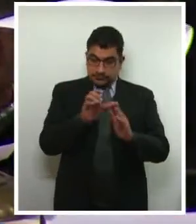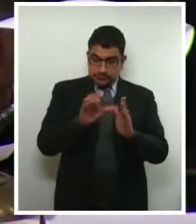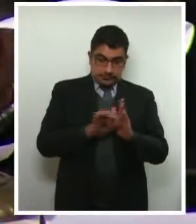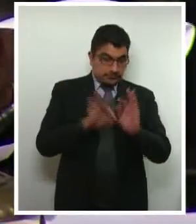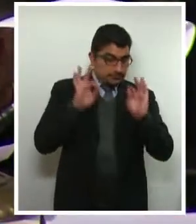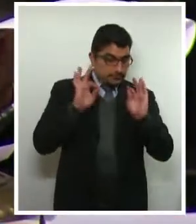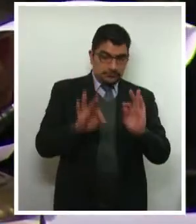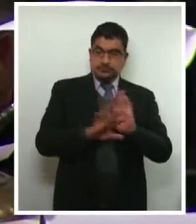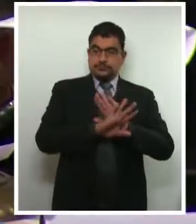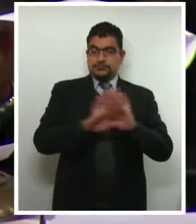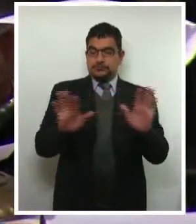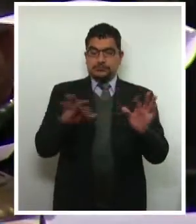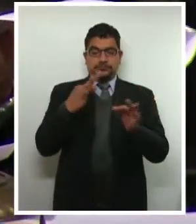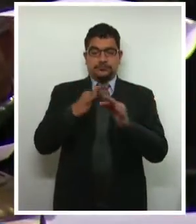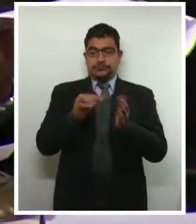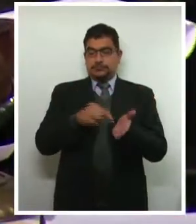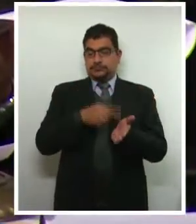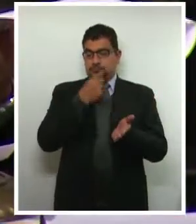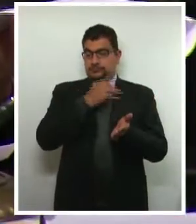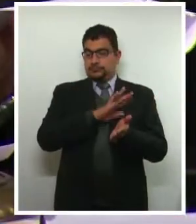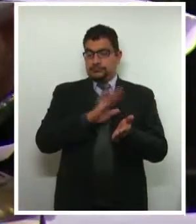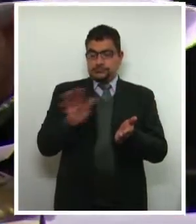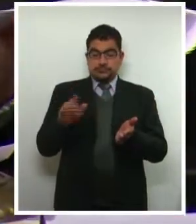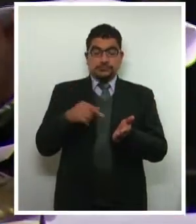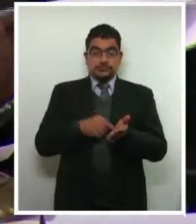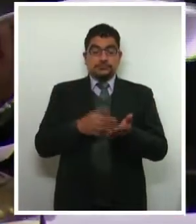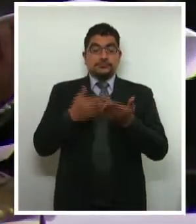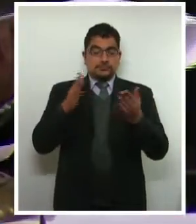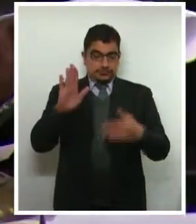constitucional. Eso es lo que dice. Entonces,